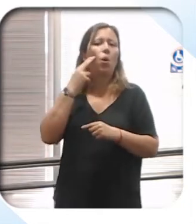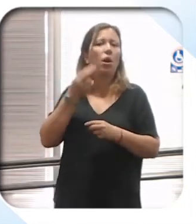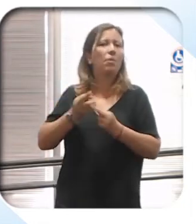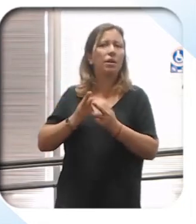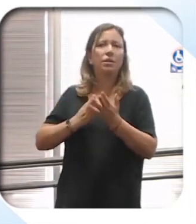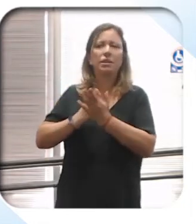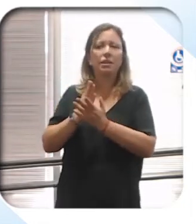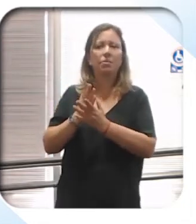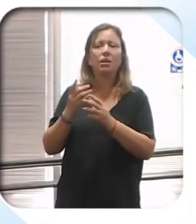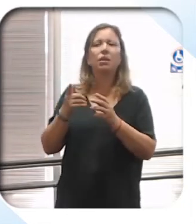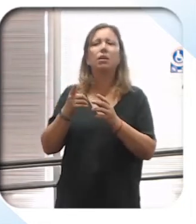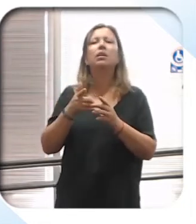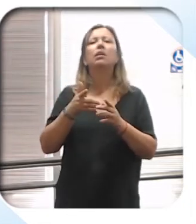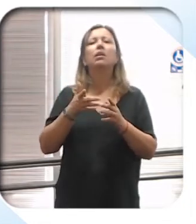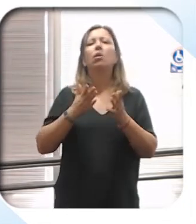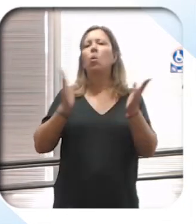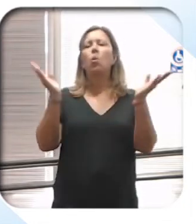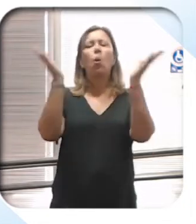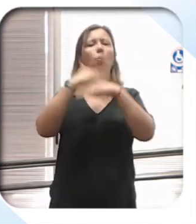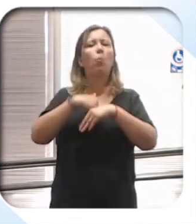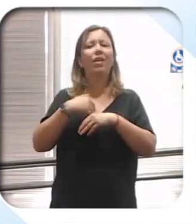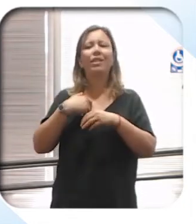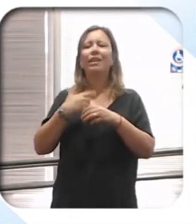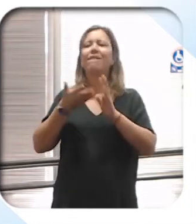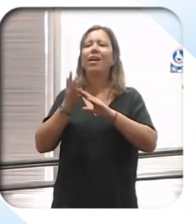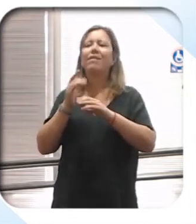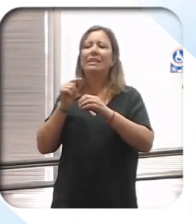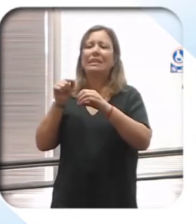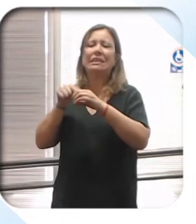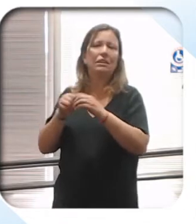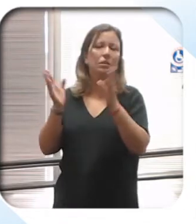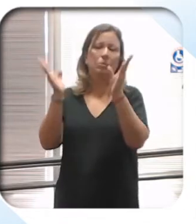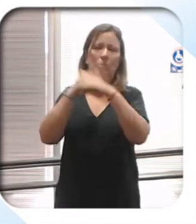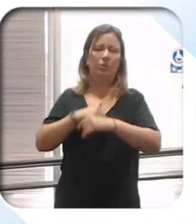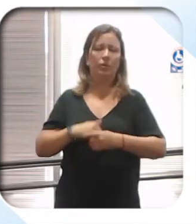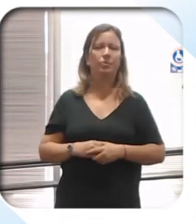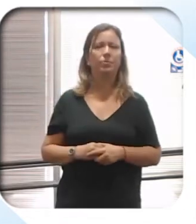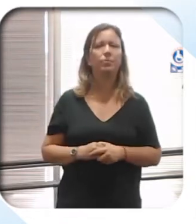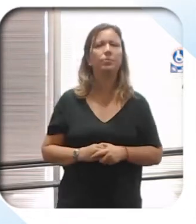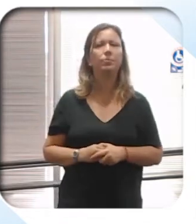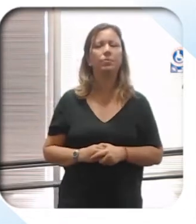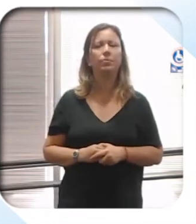de conciliación. Es decir, no pudo lograr la erección.